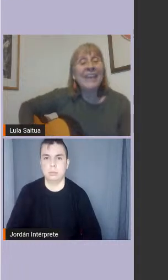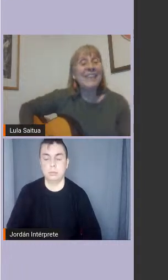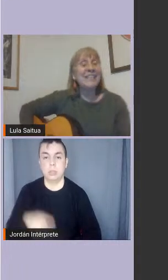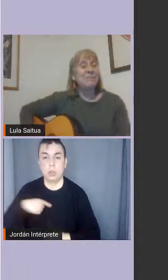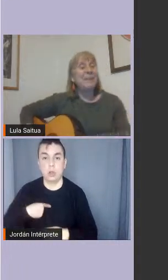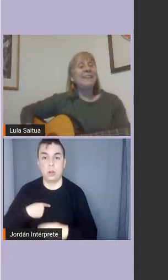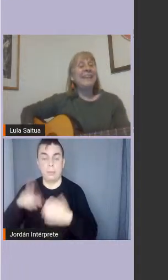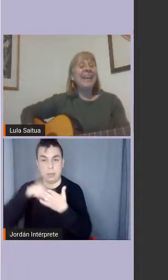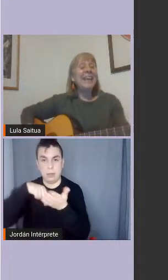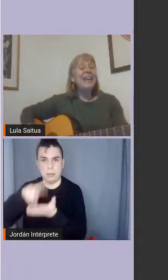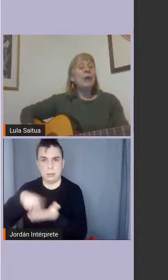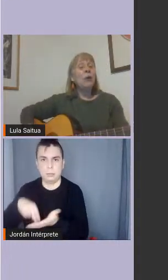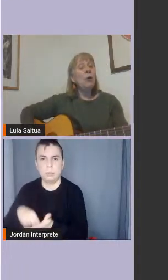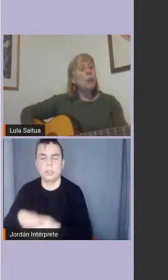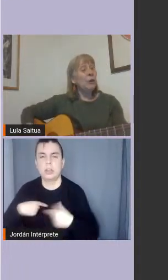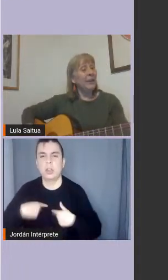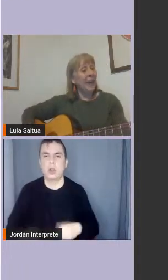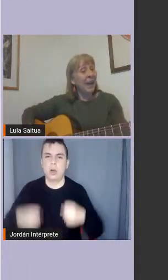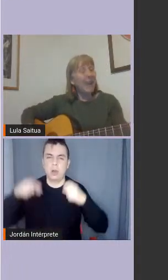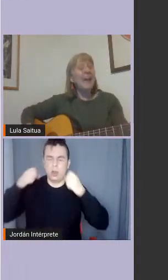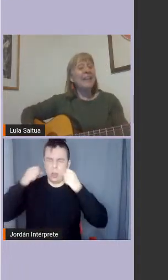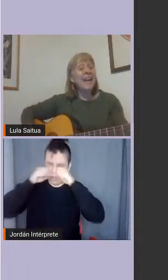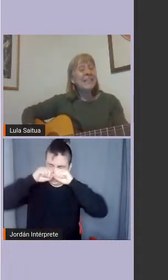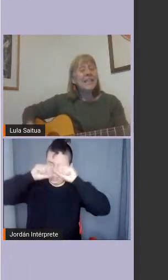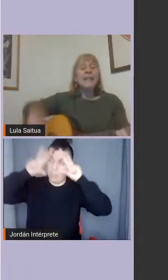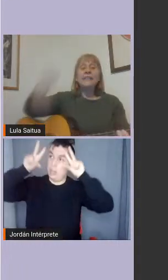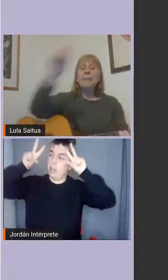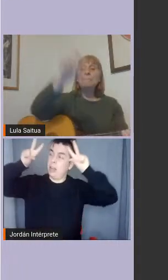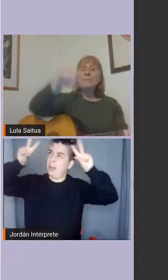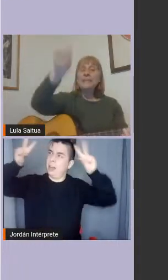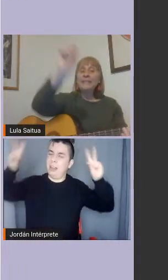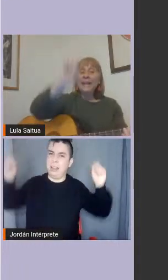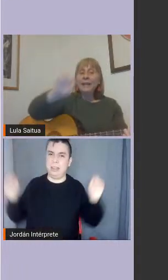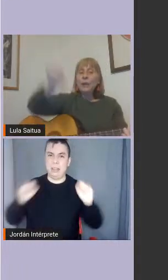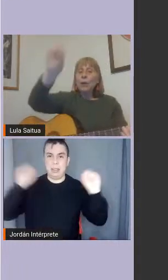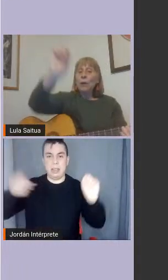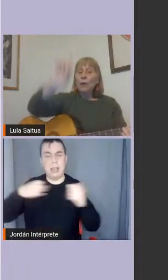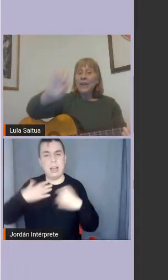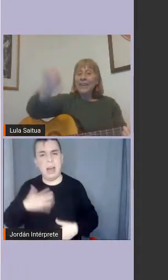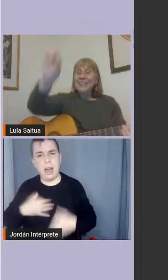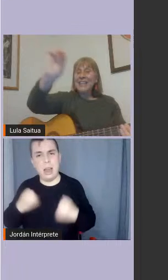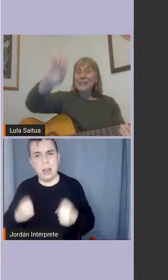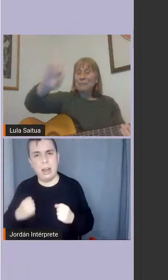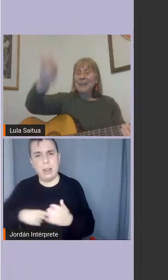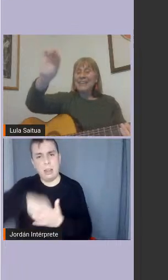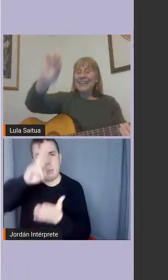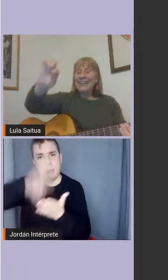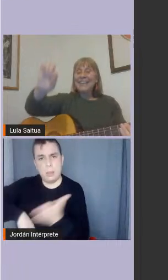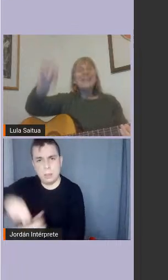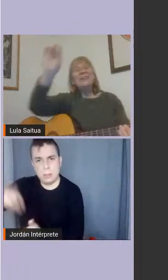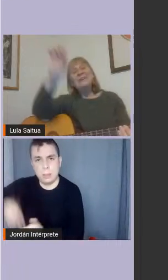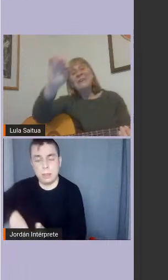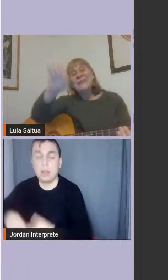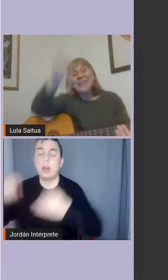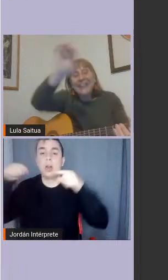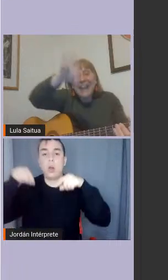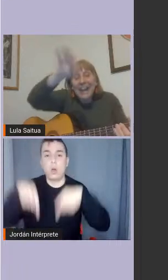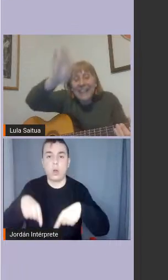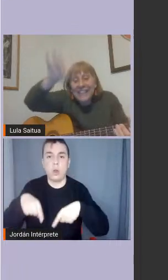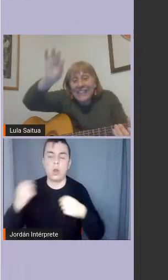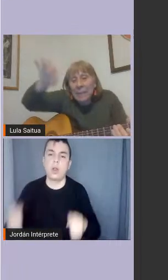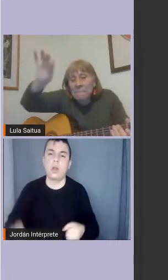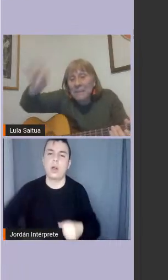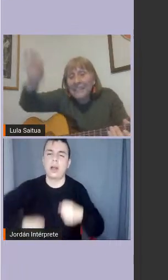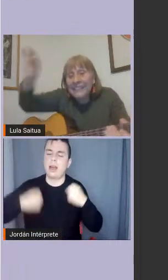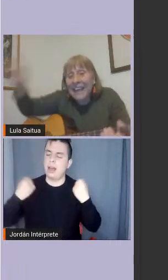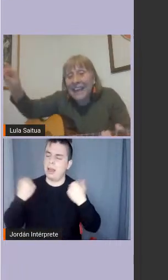Hoy desperté con ganas de pintar. Hoy desperté con